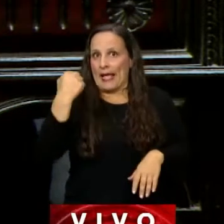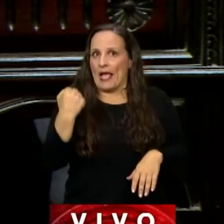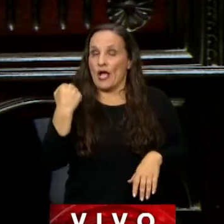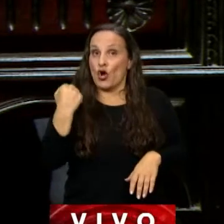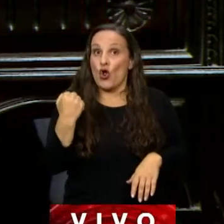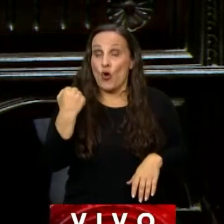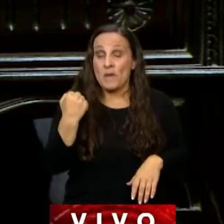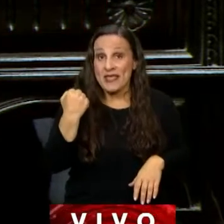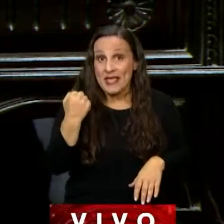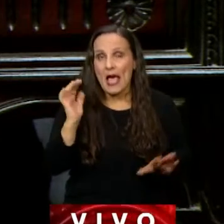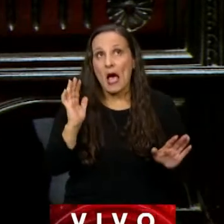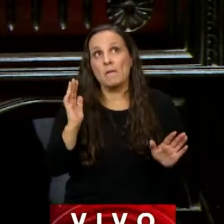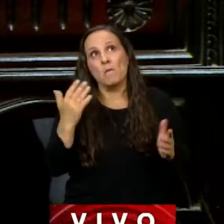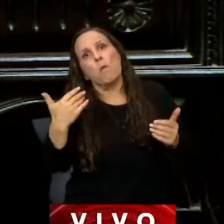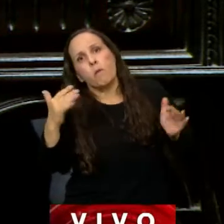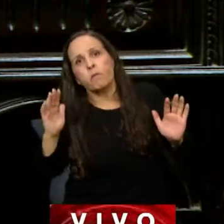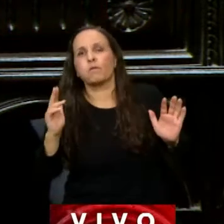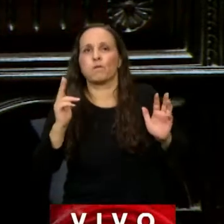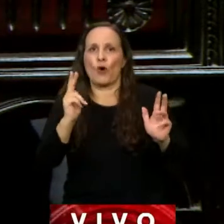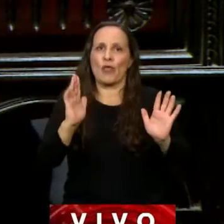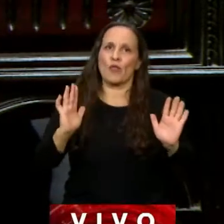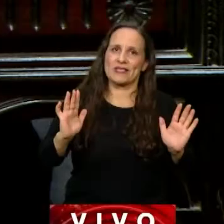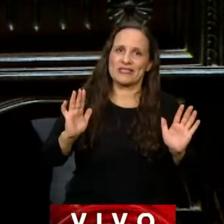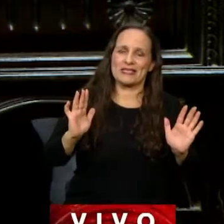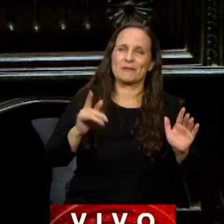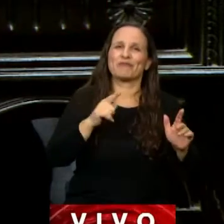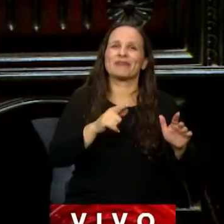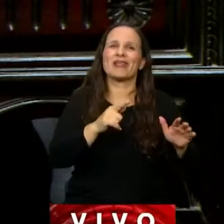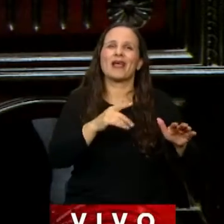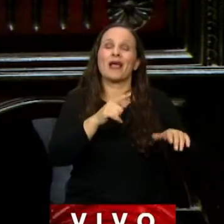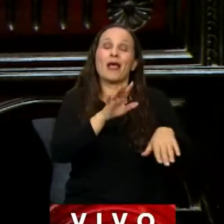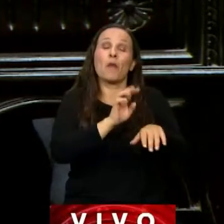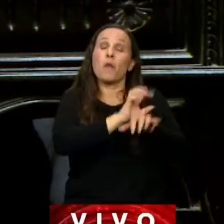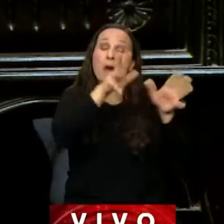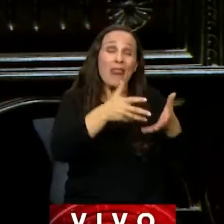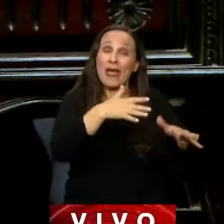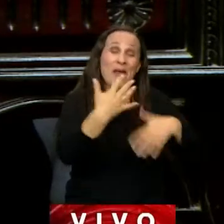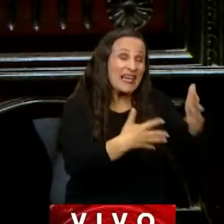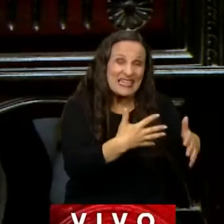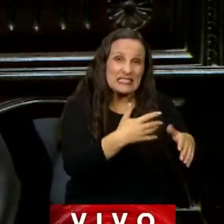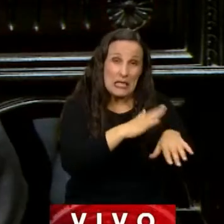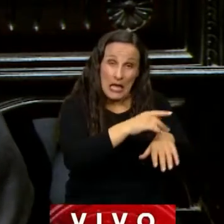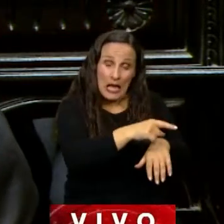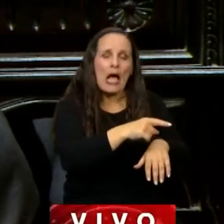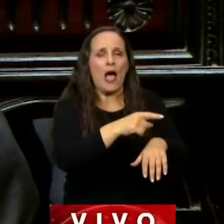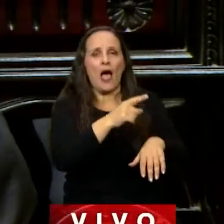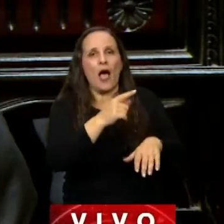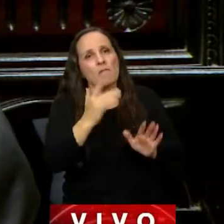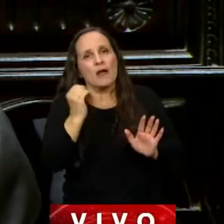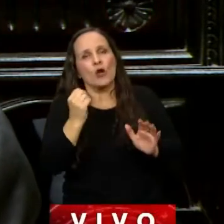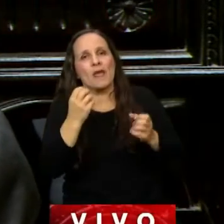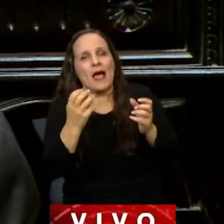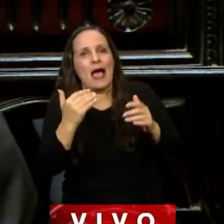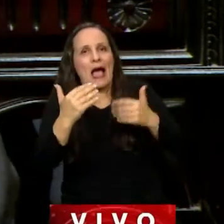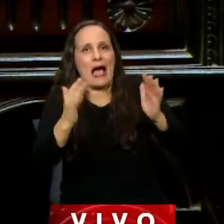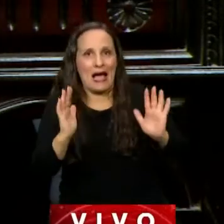decir ha superado la crisis generada por la pandemia y que está mejorando respecto a los